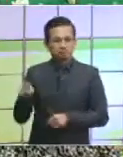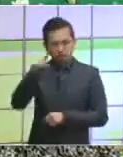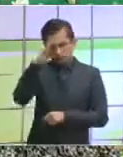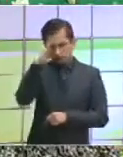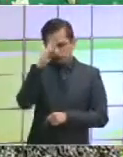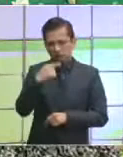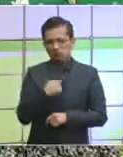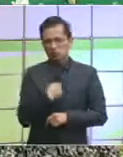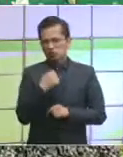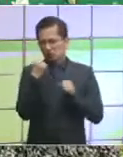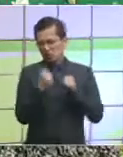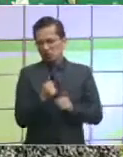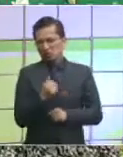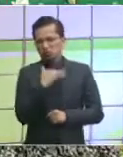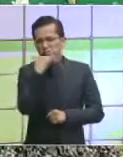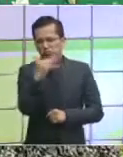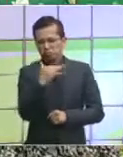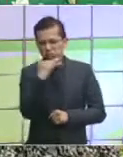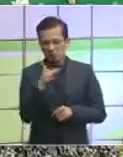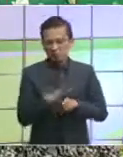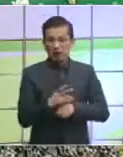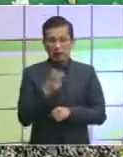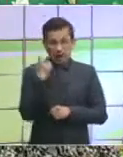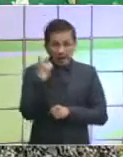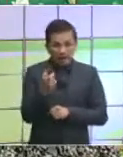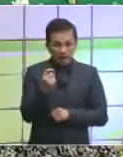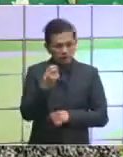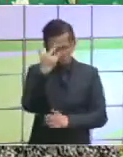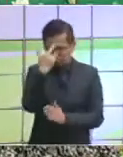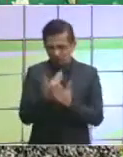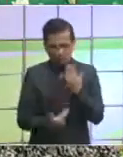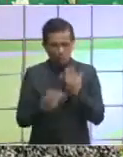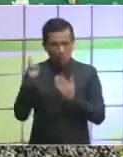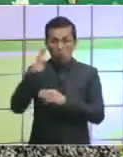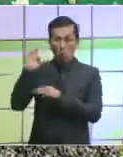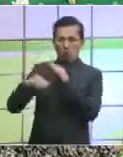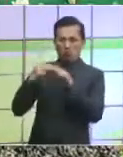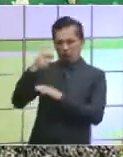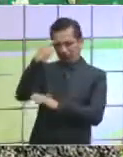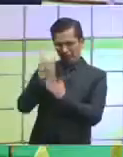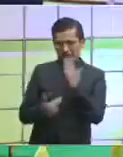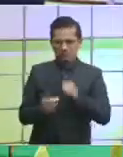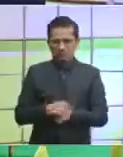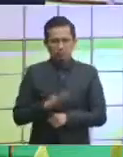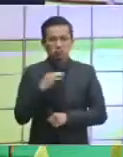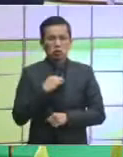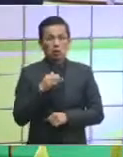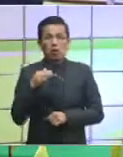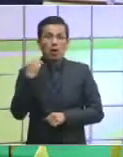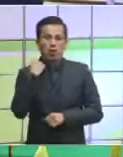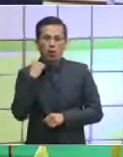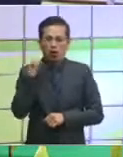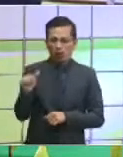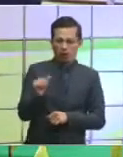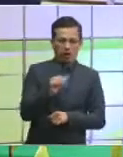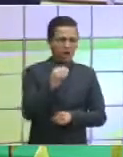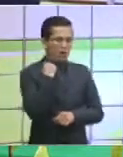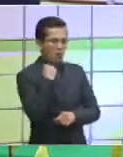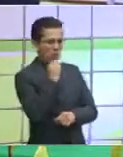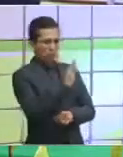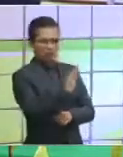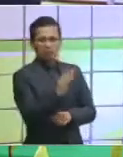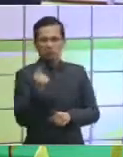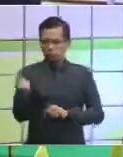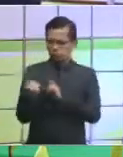porque porque todo el mundo esto es un delito entonces recibir yo al abogado o al abogado e solo les